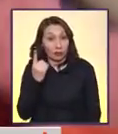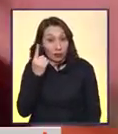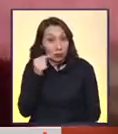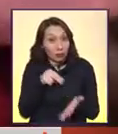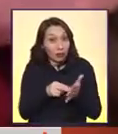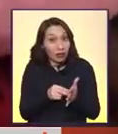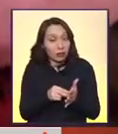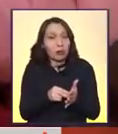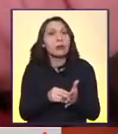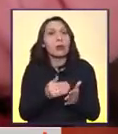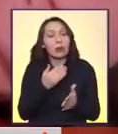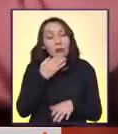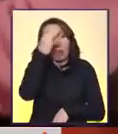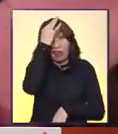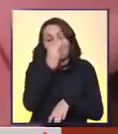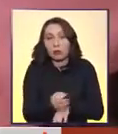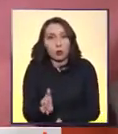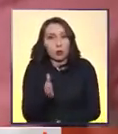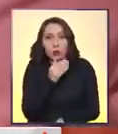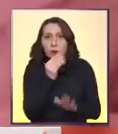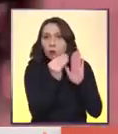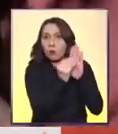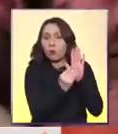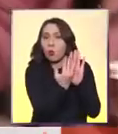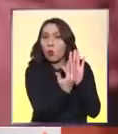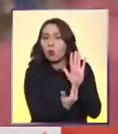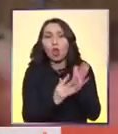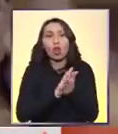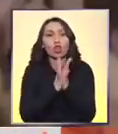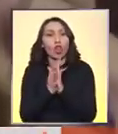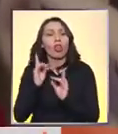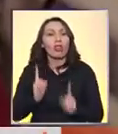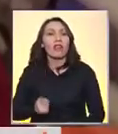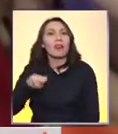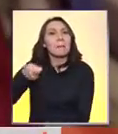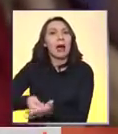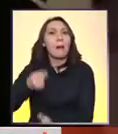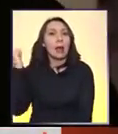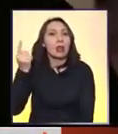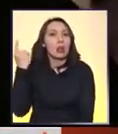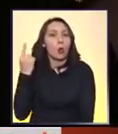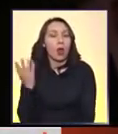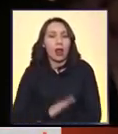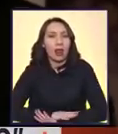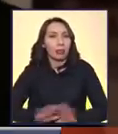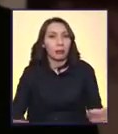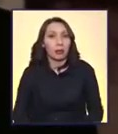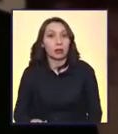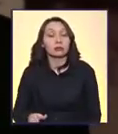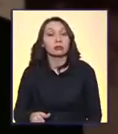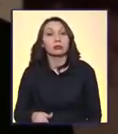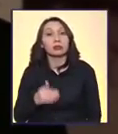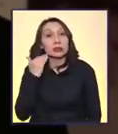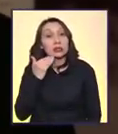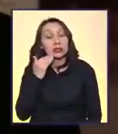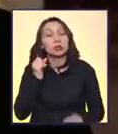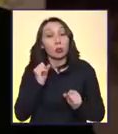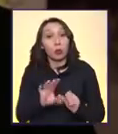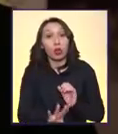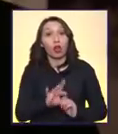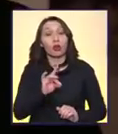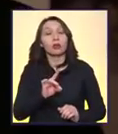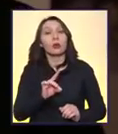enfermedad de Isidora no está codificada, es decir, todo tiene que ser de forma particular. Un niño con AMI, para poder diagnosticarse, tiene que acceder a un